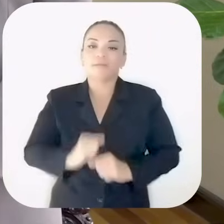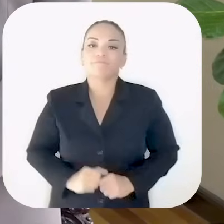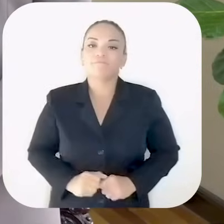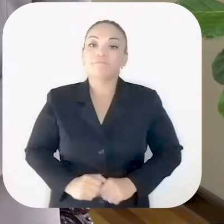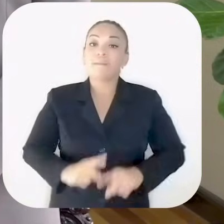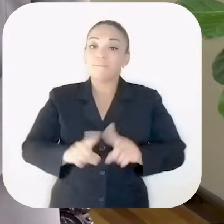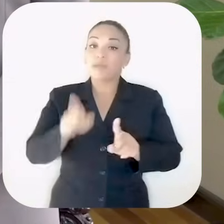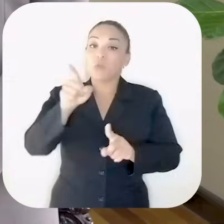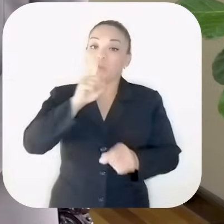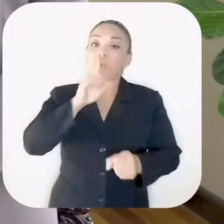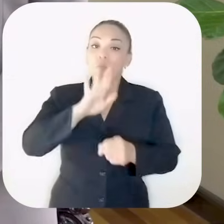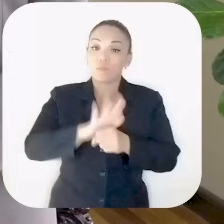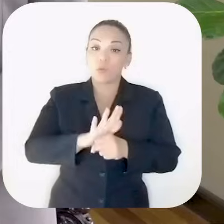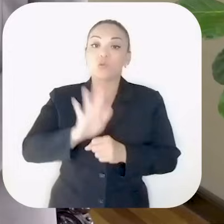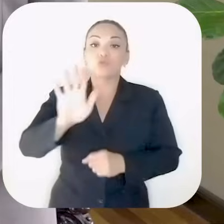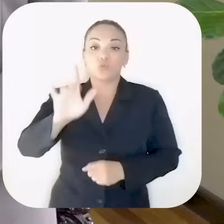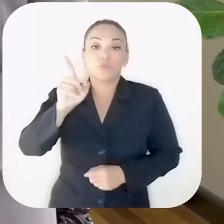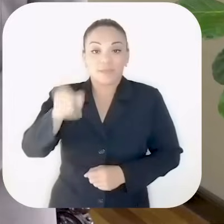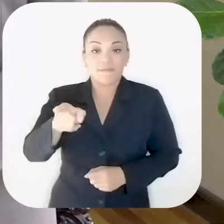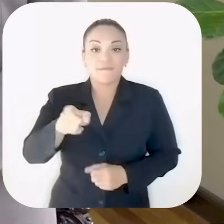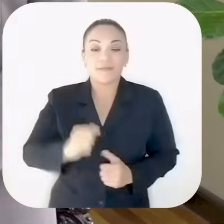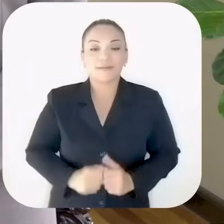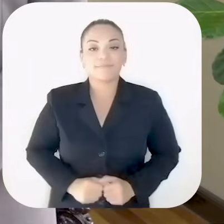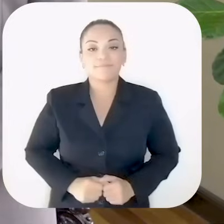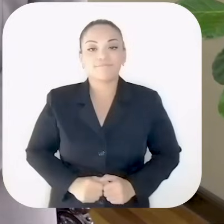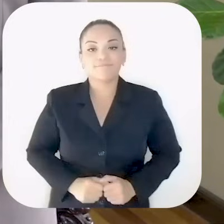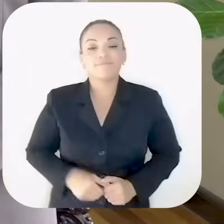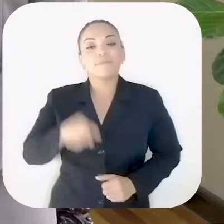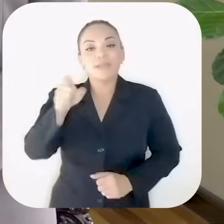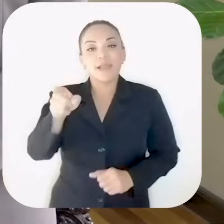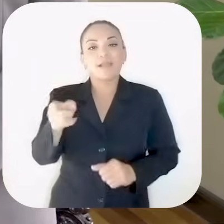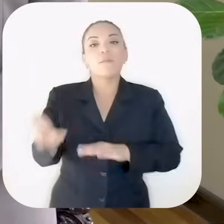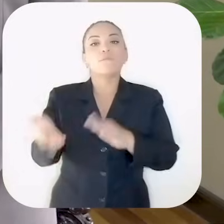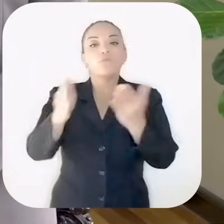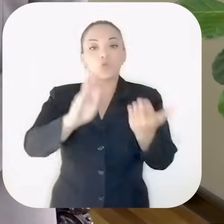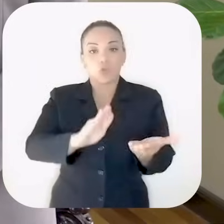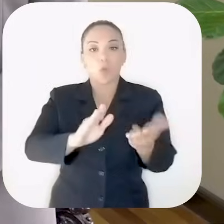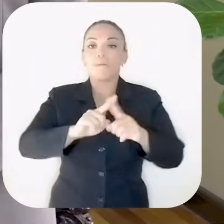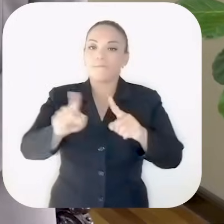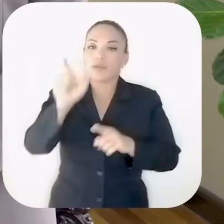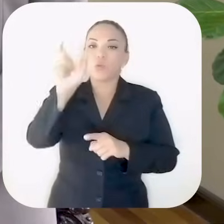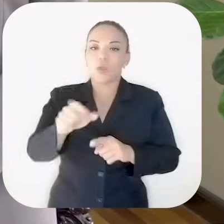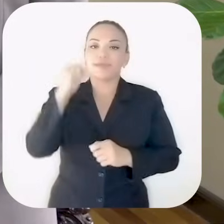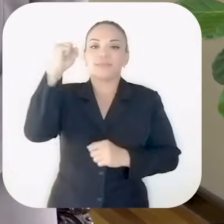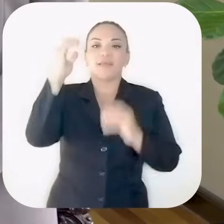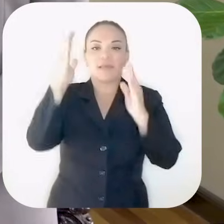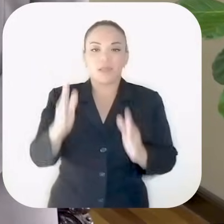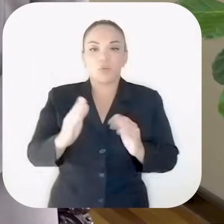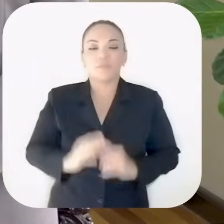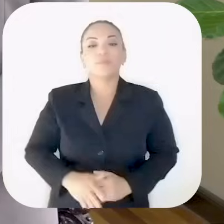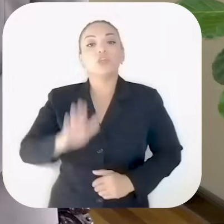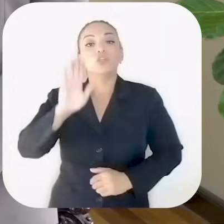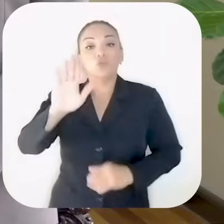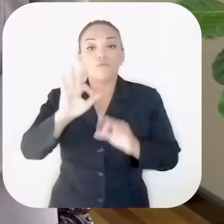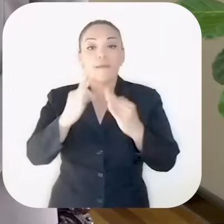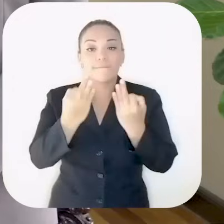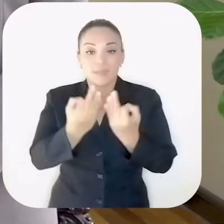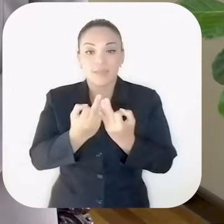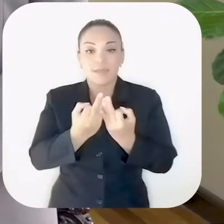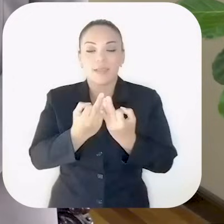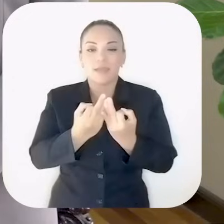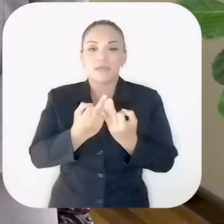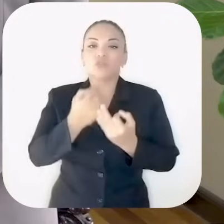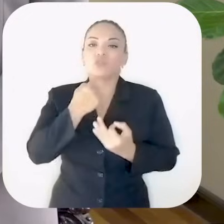en el cumplimiento de su deber. Falleció como héroe. A su familia le externo